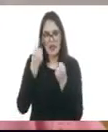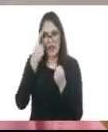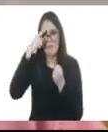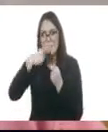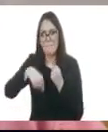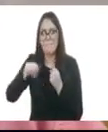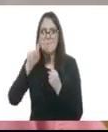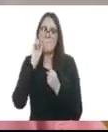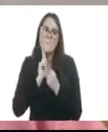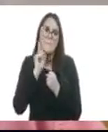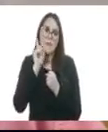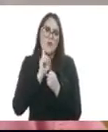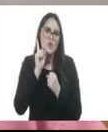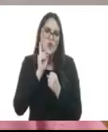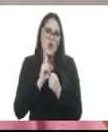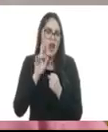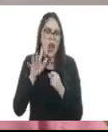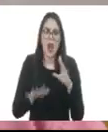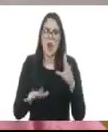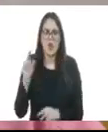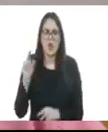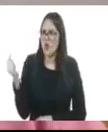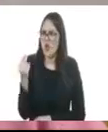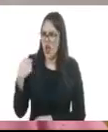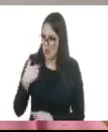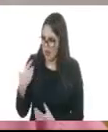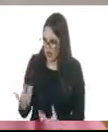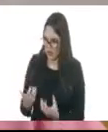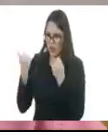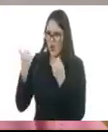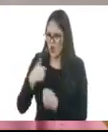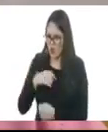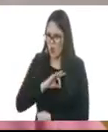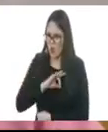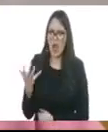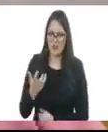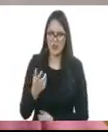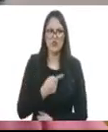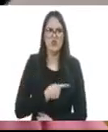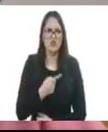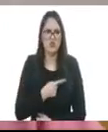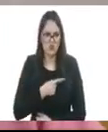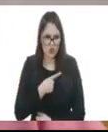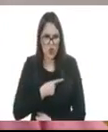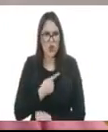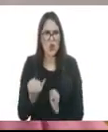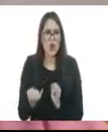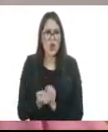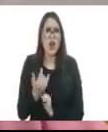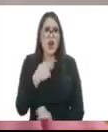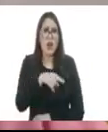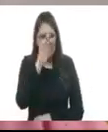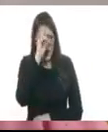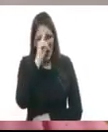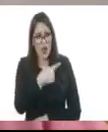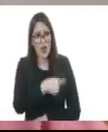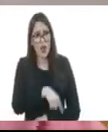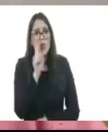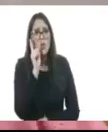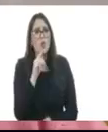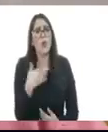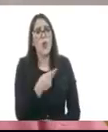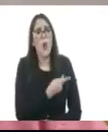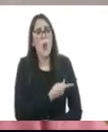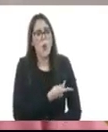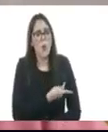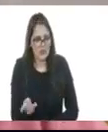que no necesitan que nadie las rescate, por cierto, porque como dices, no son pobrecitas, a pesar de que sí son